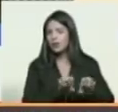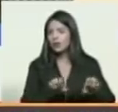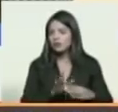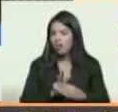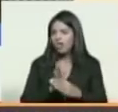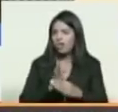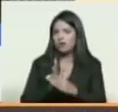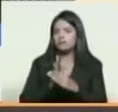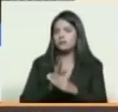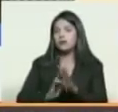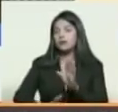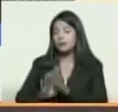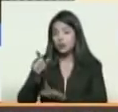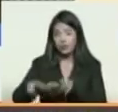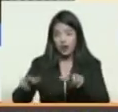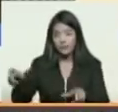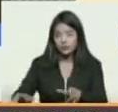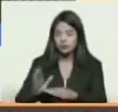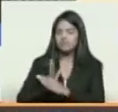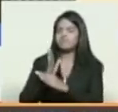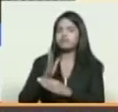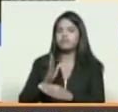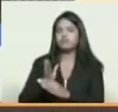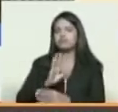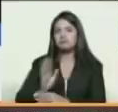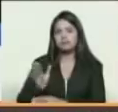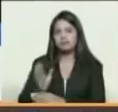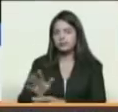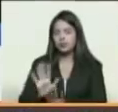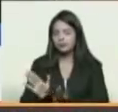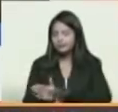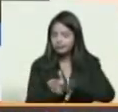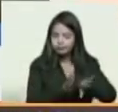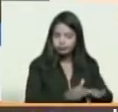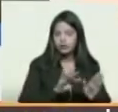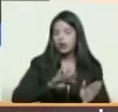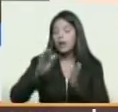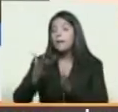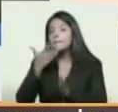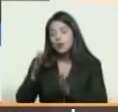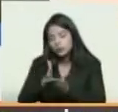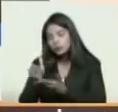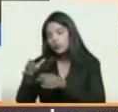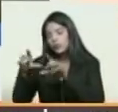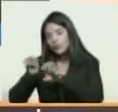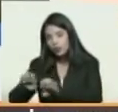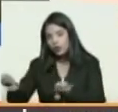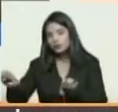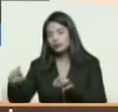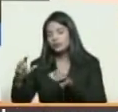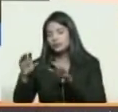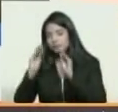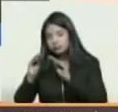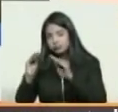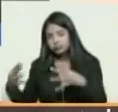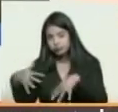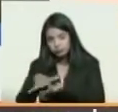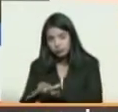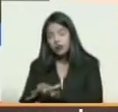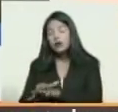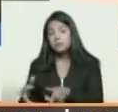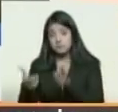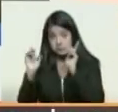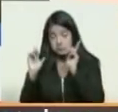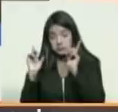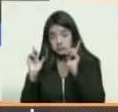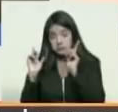el desarrollo del ser y en su lugar establecer una educación emancipadora que permita la